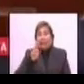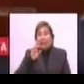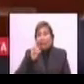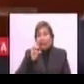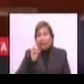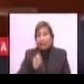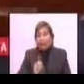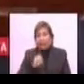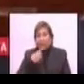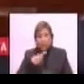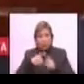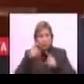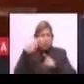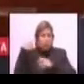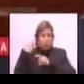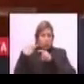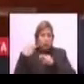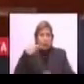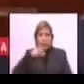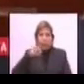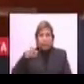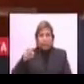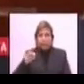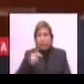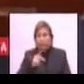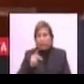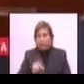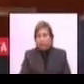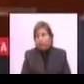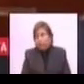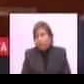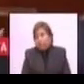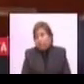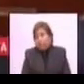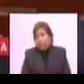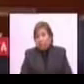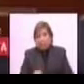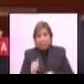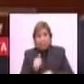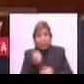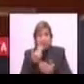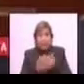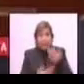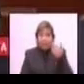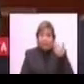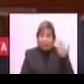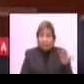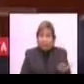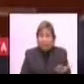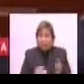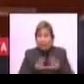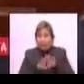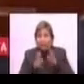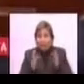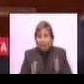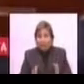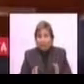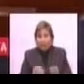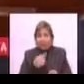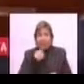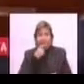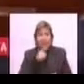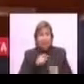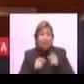socio de varias décadas del señor Pedro Pablo Kuczynski. Pero en la otra mano, en ese escritorio, estaba